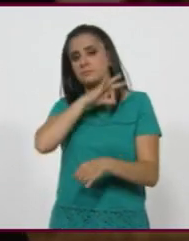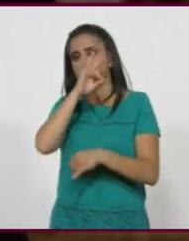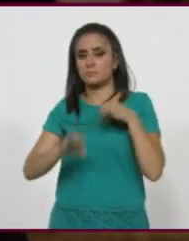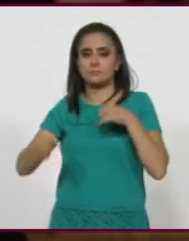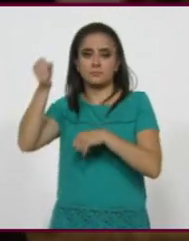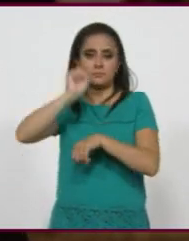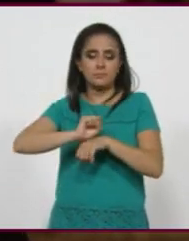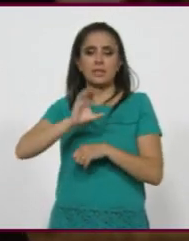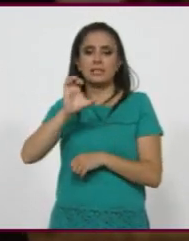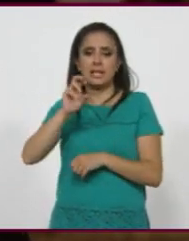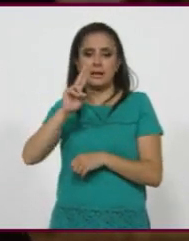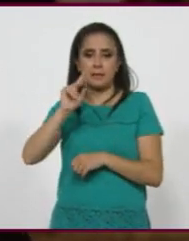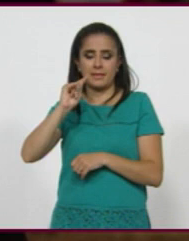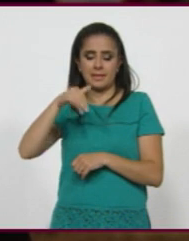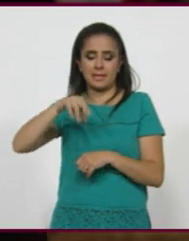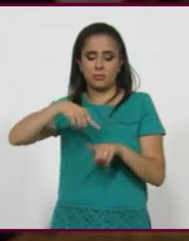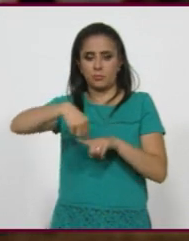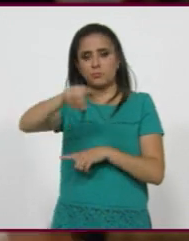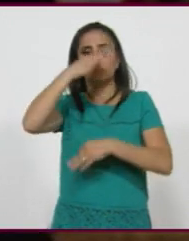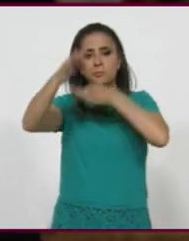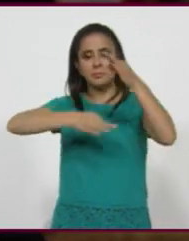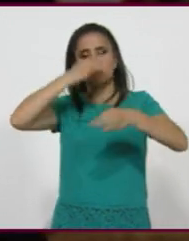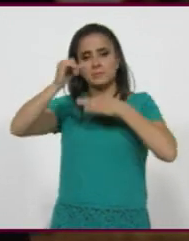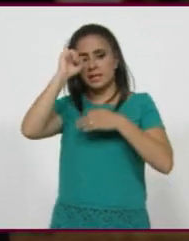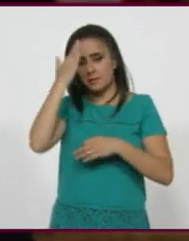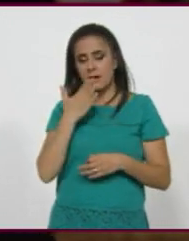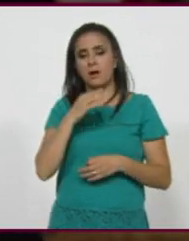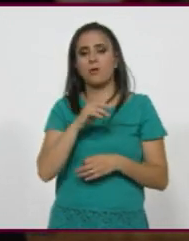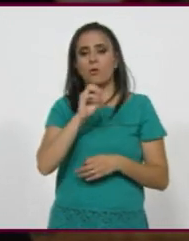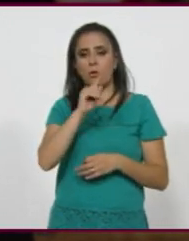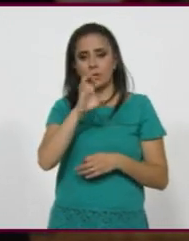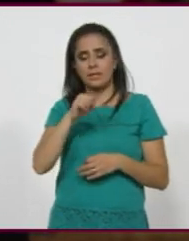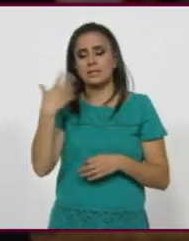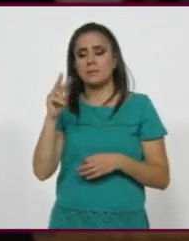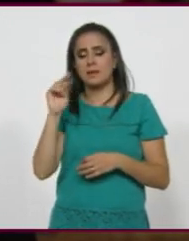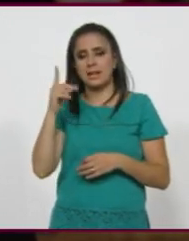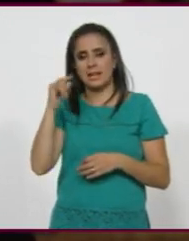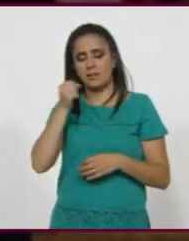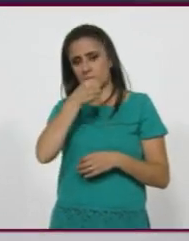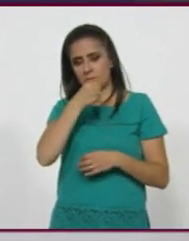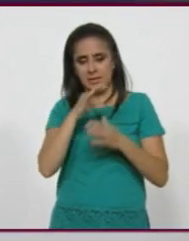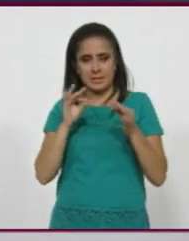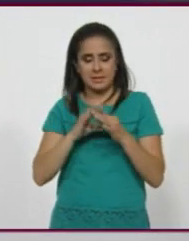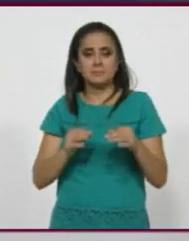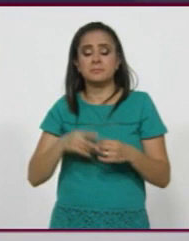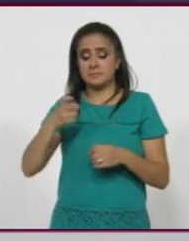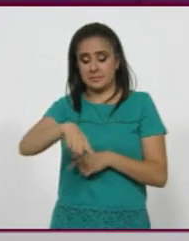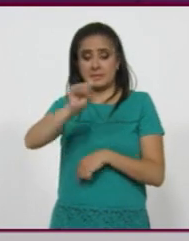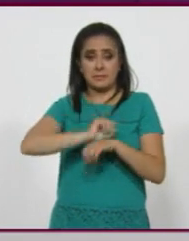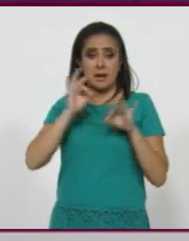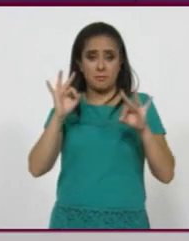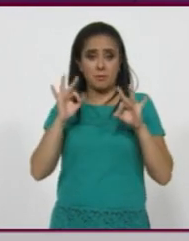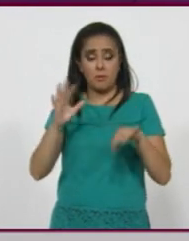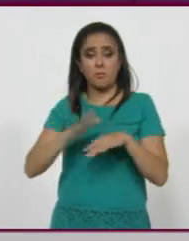semana del Cervantino informándoles puntualmente con imágenes de José Luis Cortés y Luis Virgilio. Oye, y se pone buena esta semana porque ahora sí